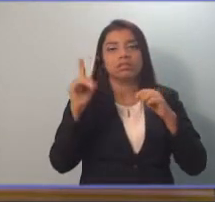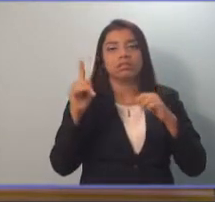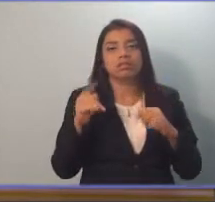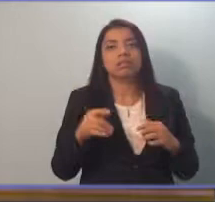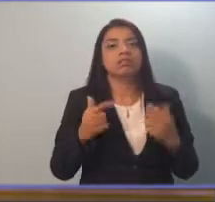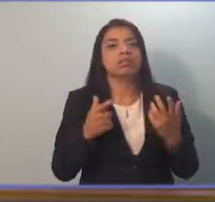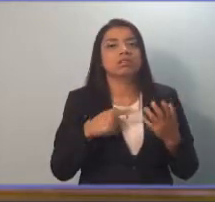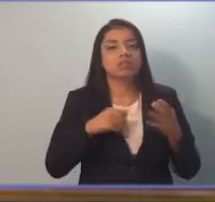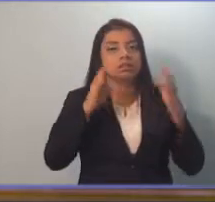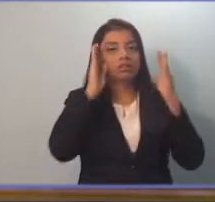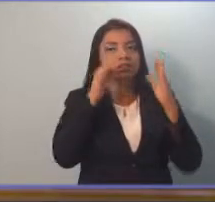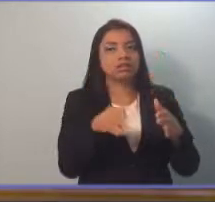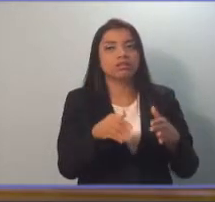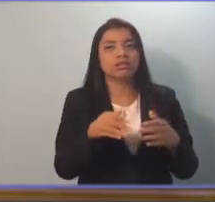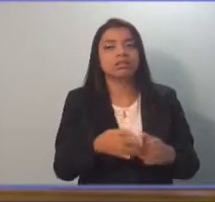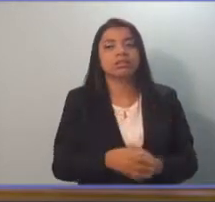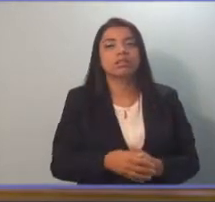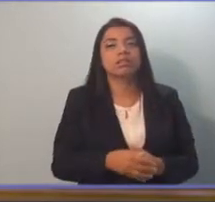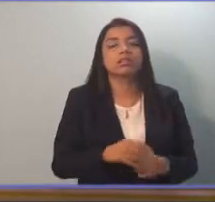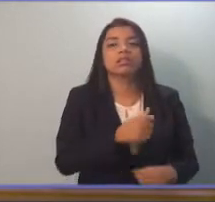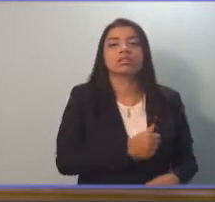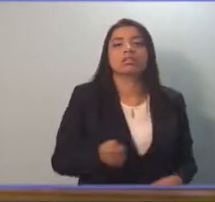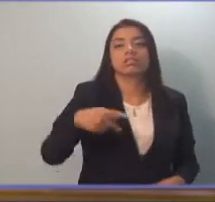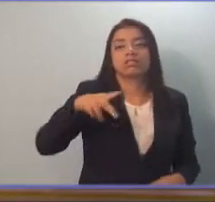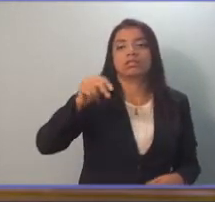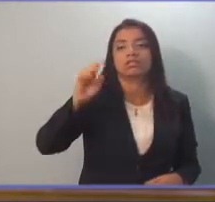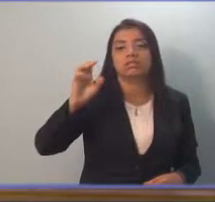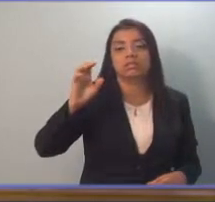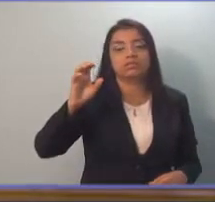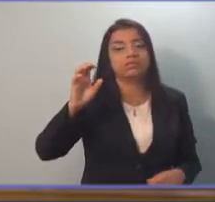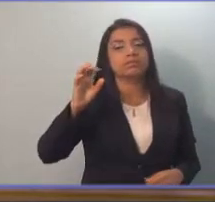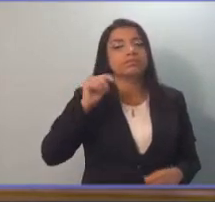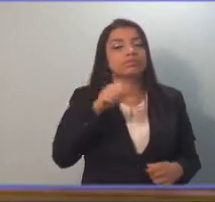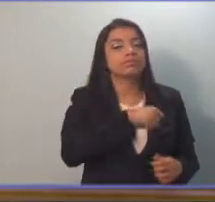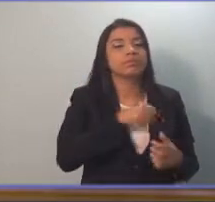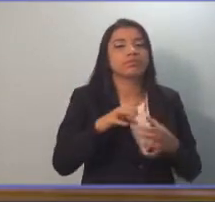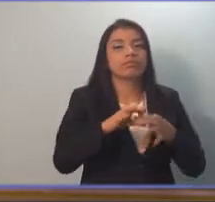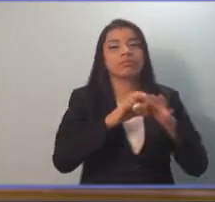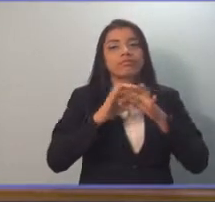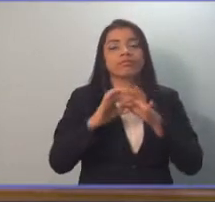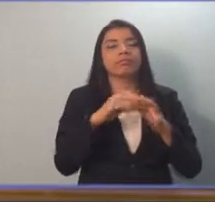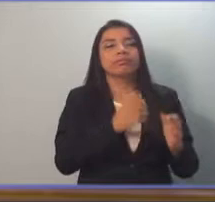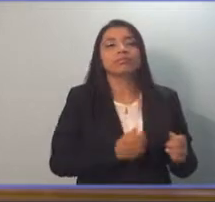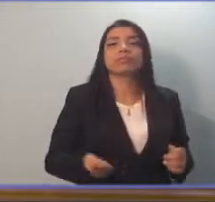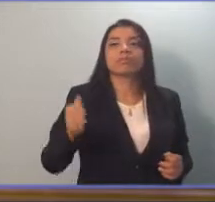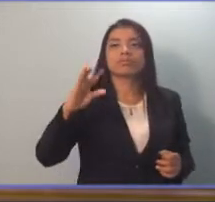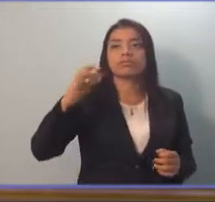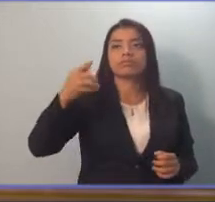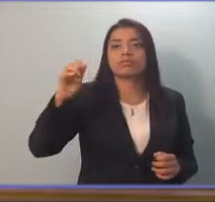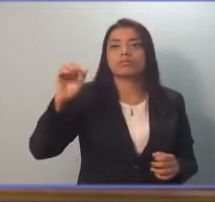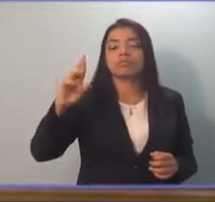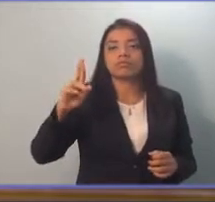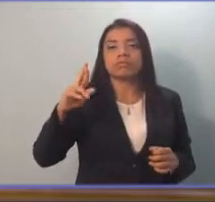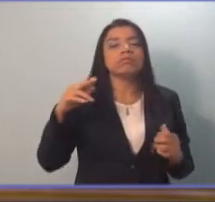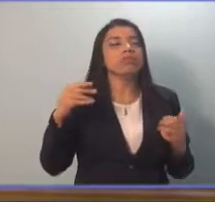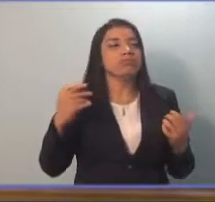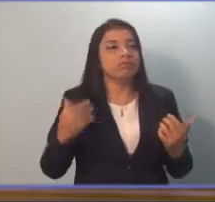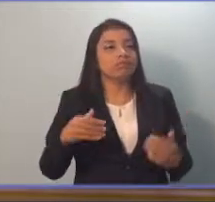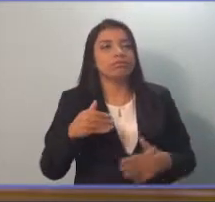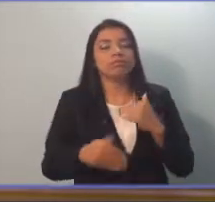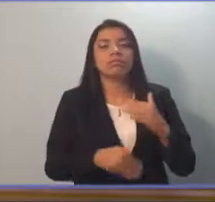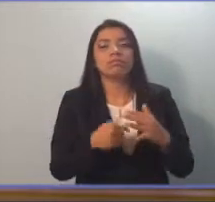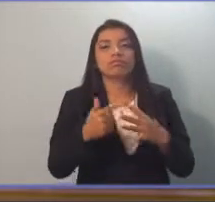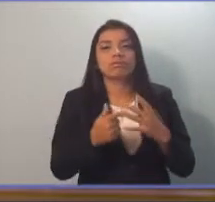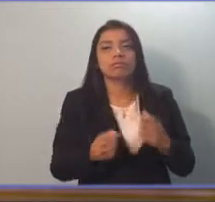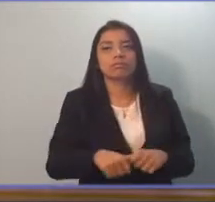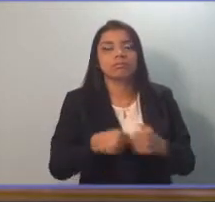El énfasis que la Policía Nacional Civil, en coordinación con la Fiscalía General de la República, han dado al combate a